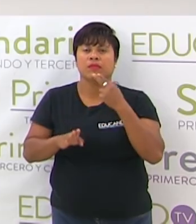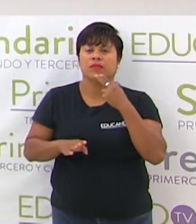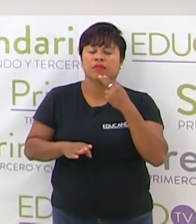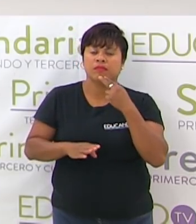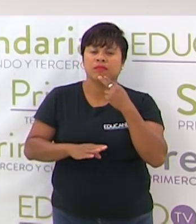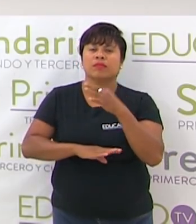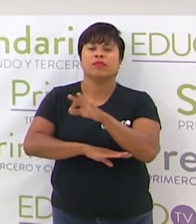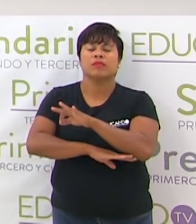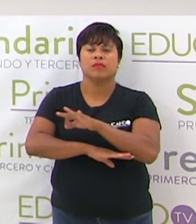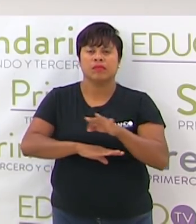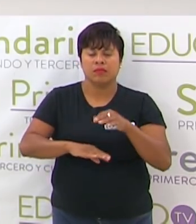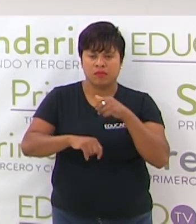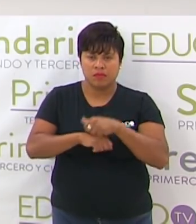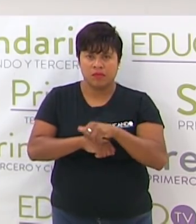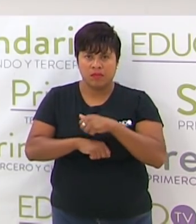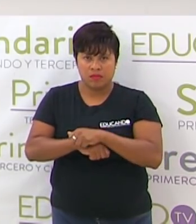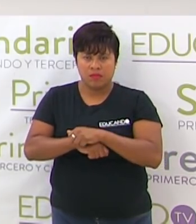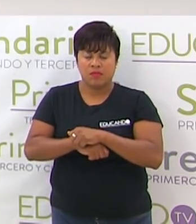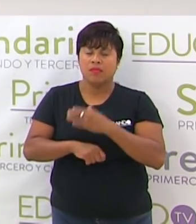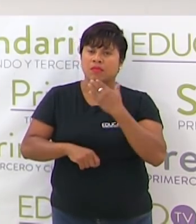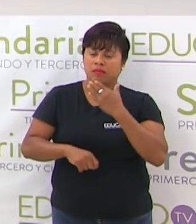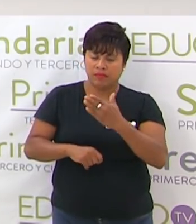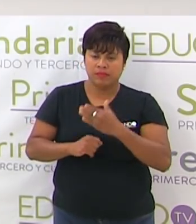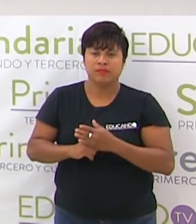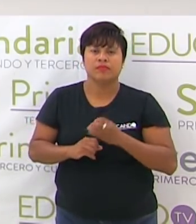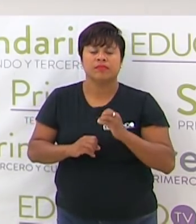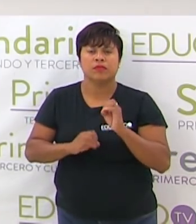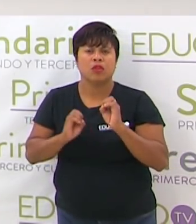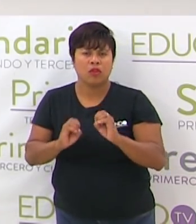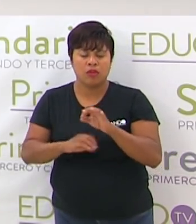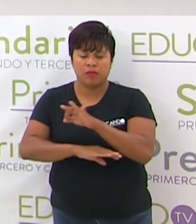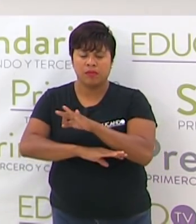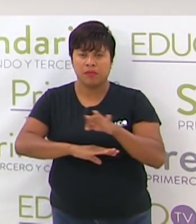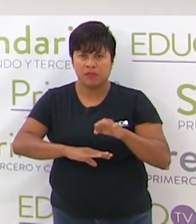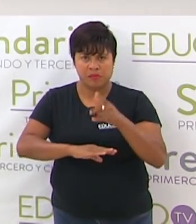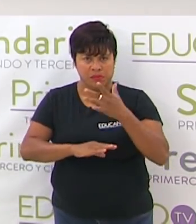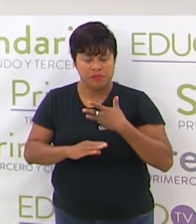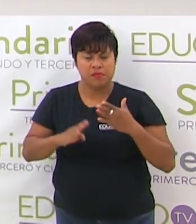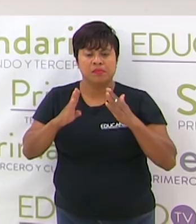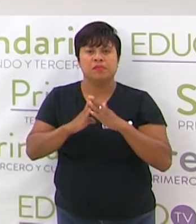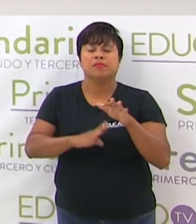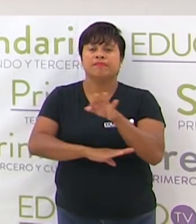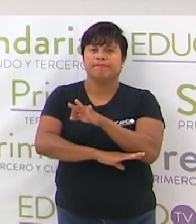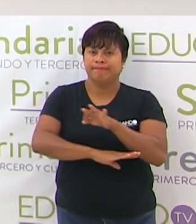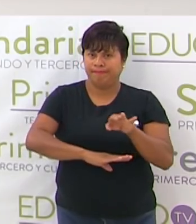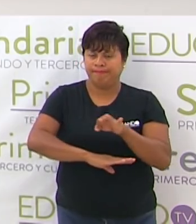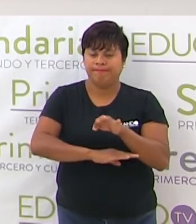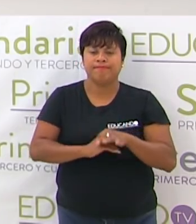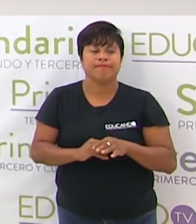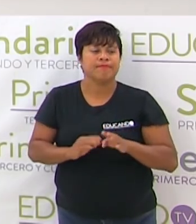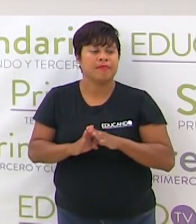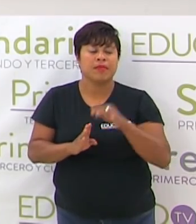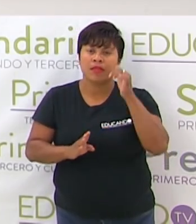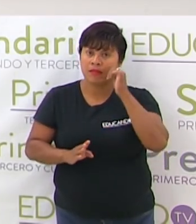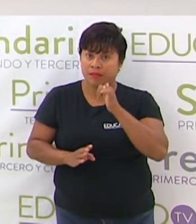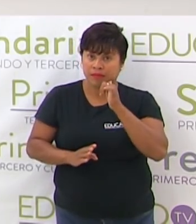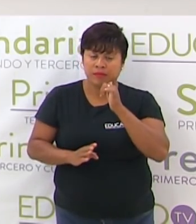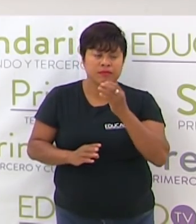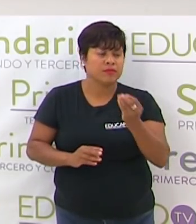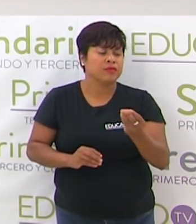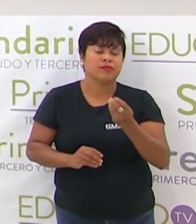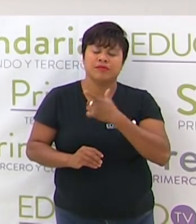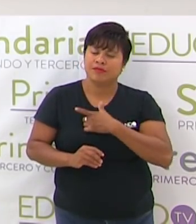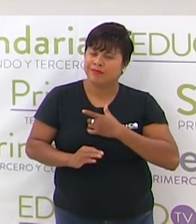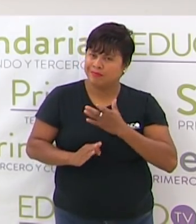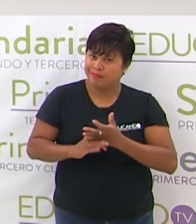usando una recta numérica. O bien una regla, si es que tú tienes en tu casa una regla. Y como siempre, de verdad ha sido